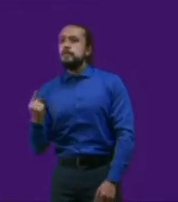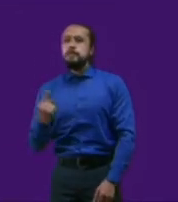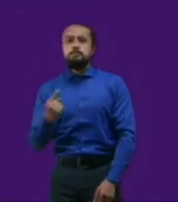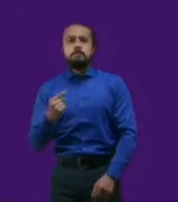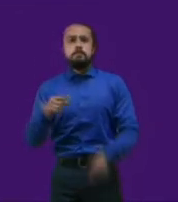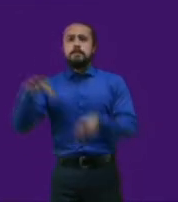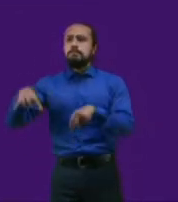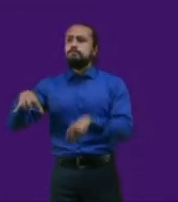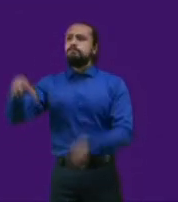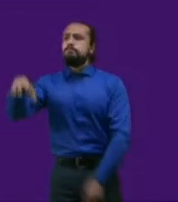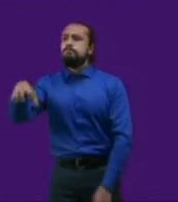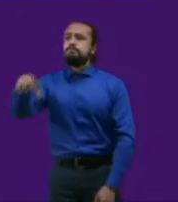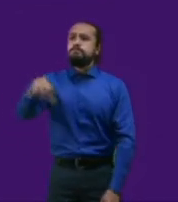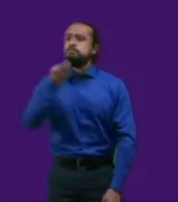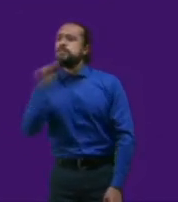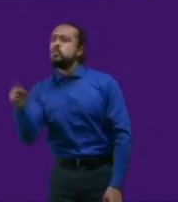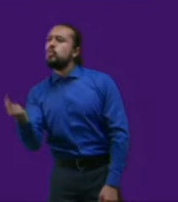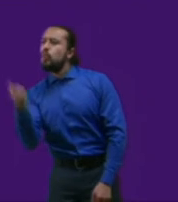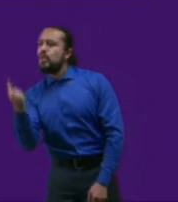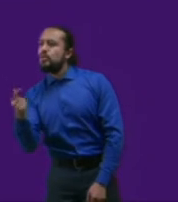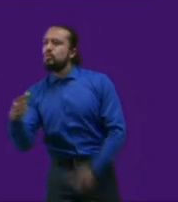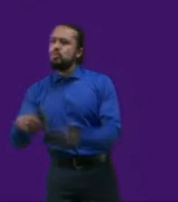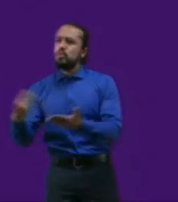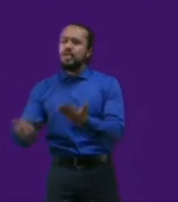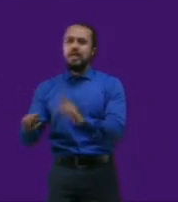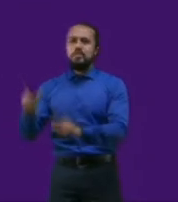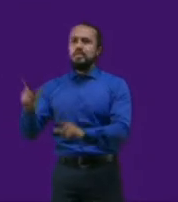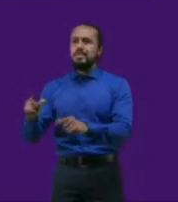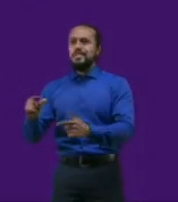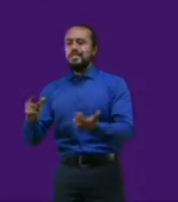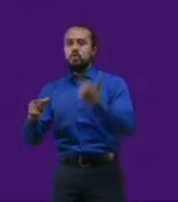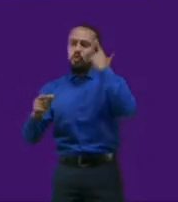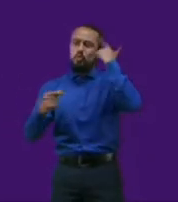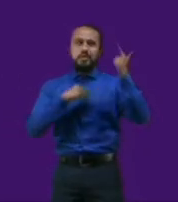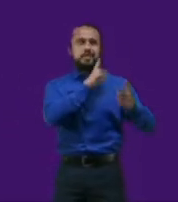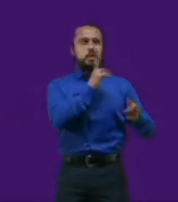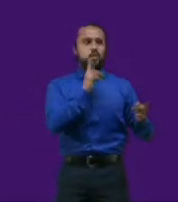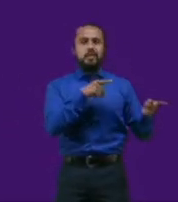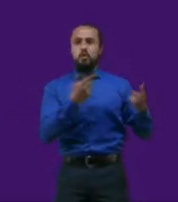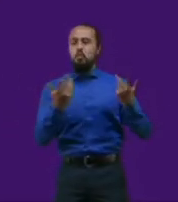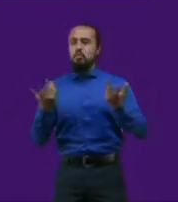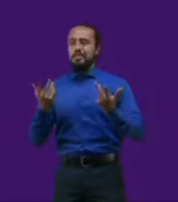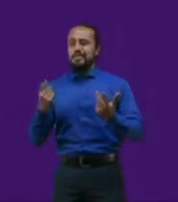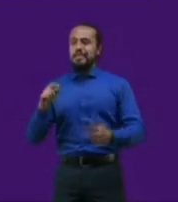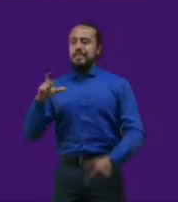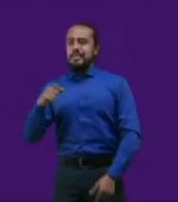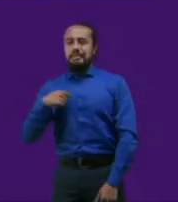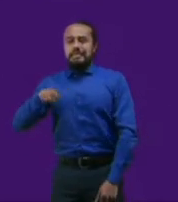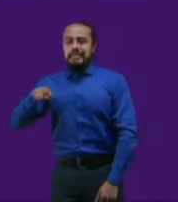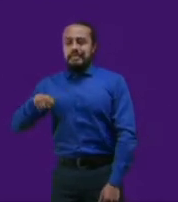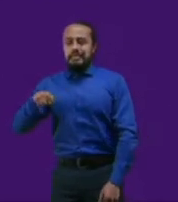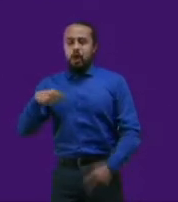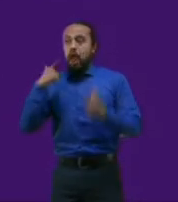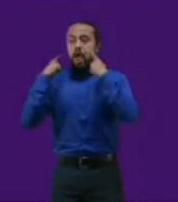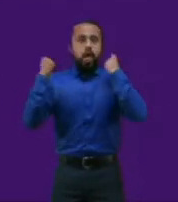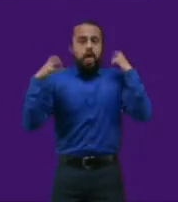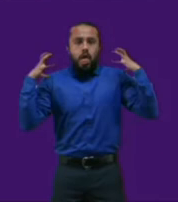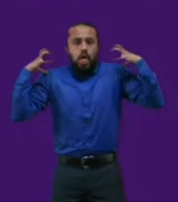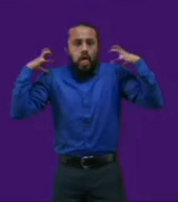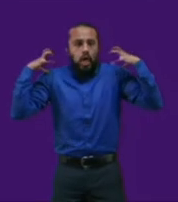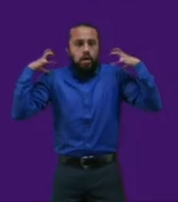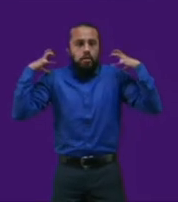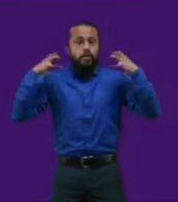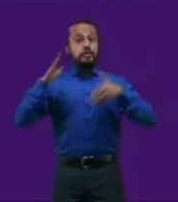diferentes proveedores para preguntar precios, pues ahí uno se va dando cuenta que está la necesidad. Después le pones